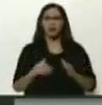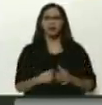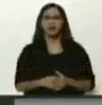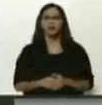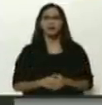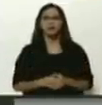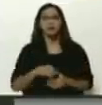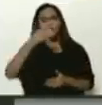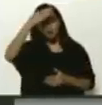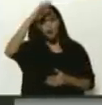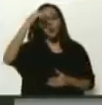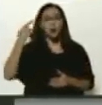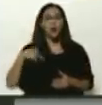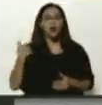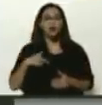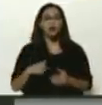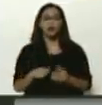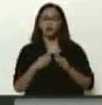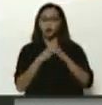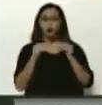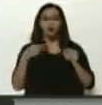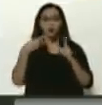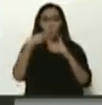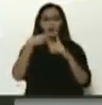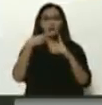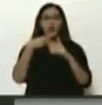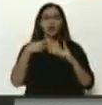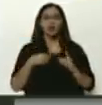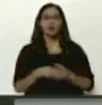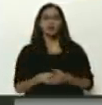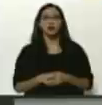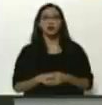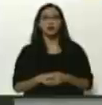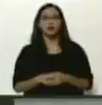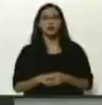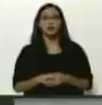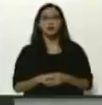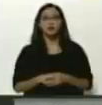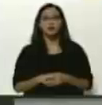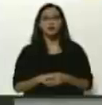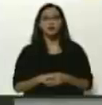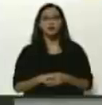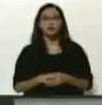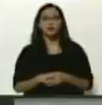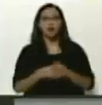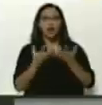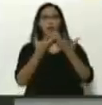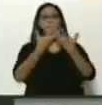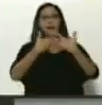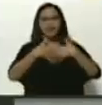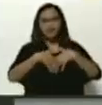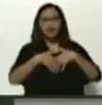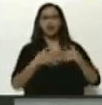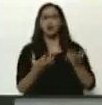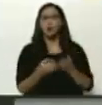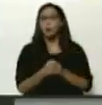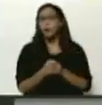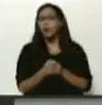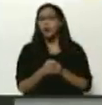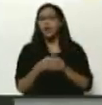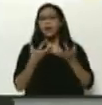Cuba tiene, casi todos sus hoteles están de alguna manera administrados por grandes consorcios